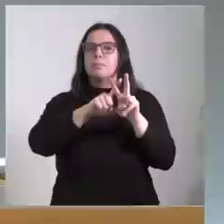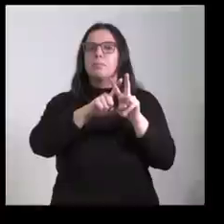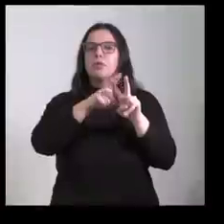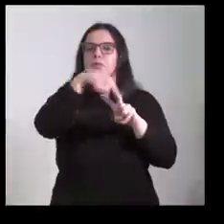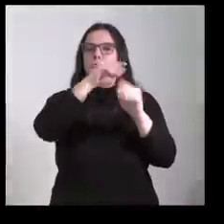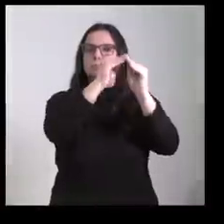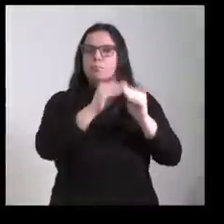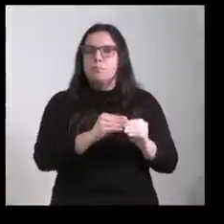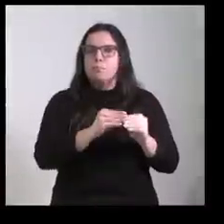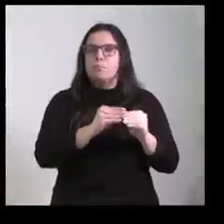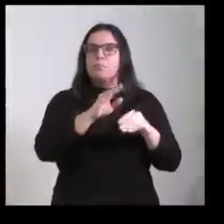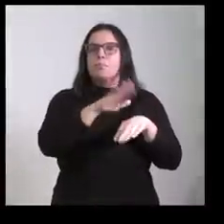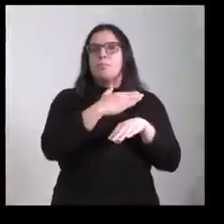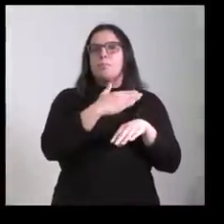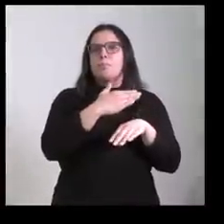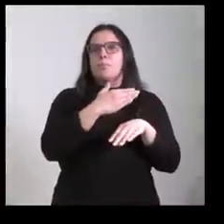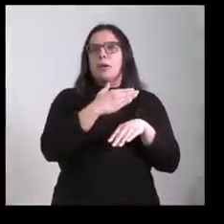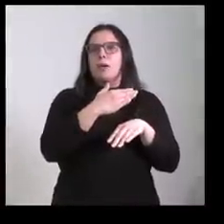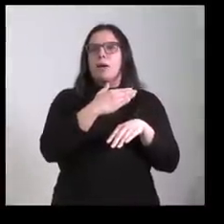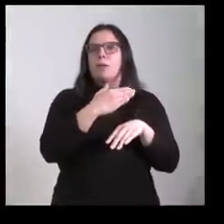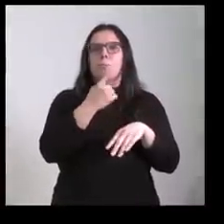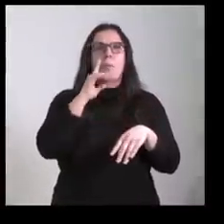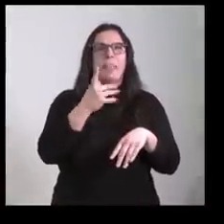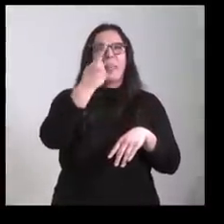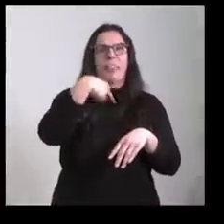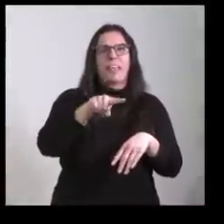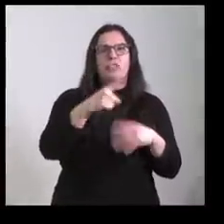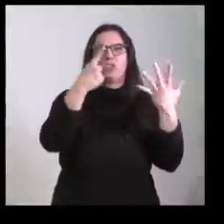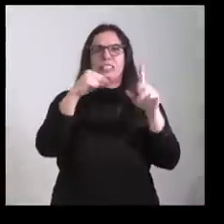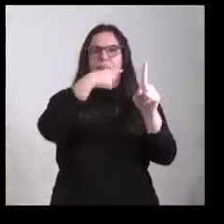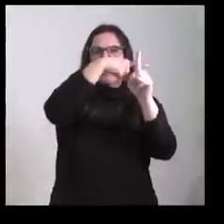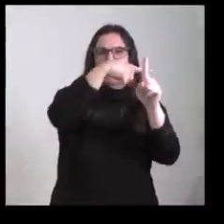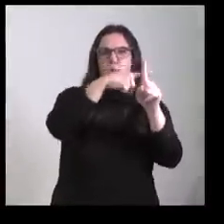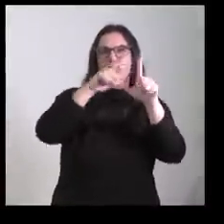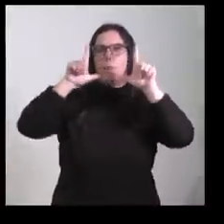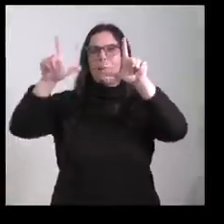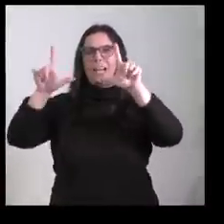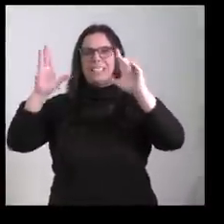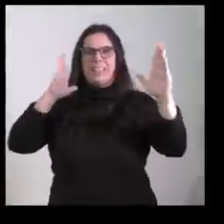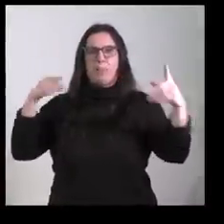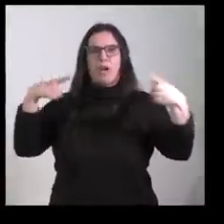algunos vestigios creo que son 160 cruces y placas de la guerra civil no se han retiradas de